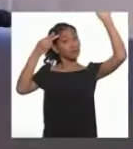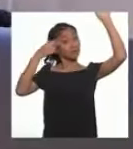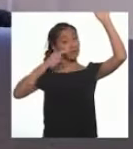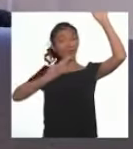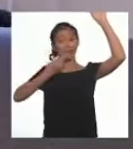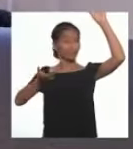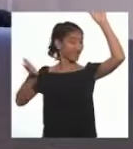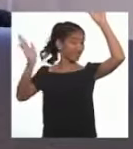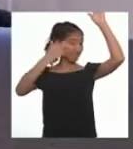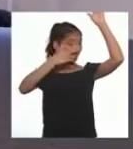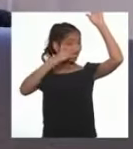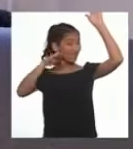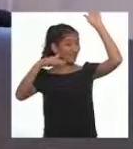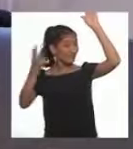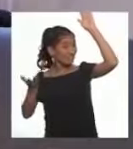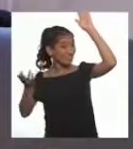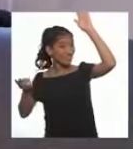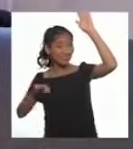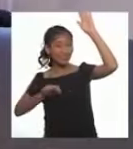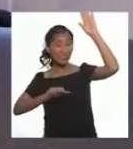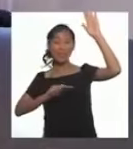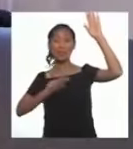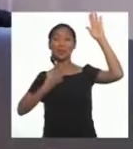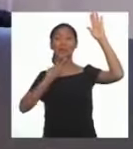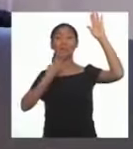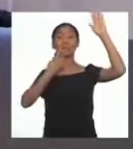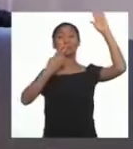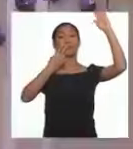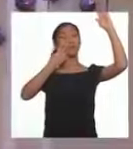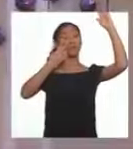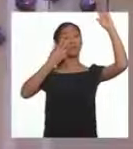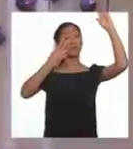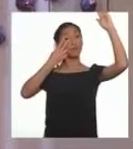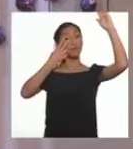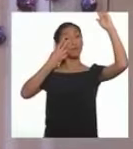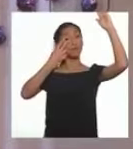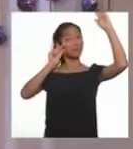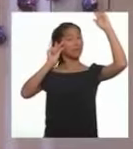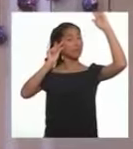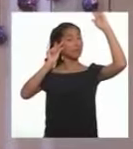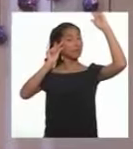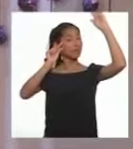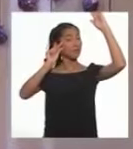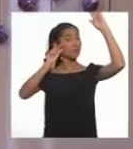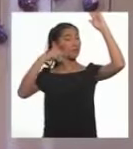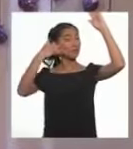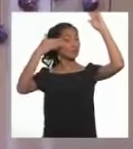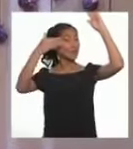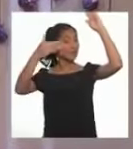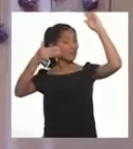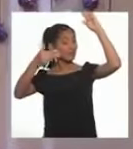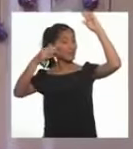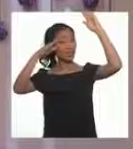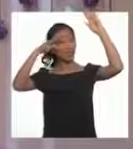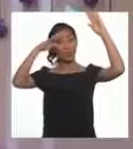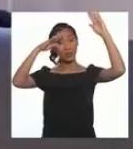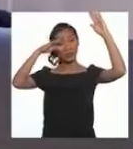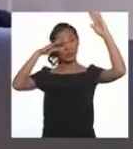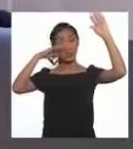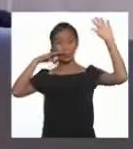¡Vamos, niñas y niños! Retenemos el aire solo un ratito y luego lo